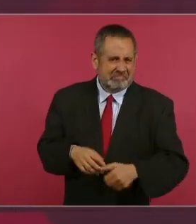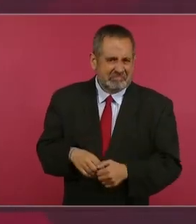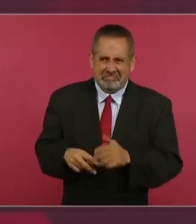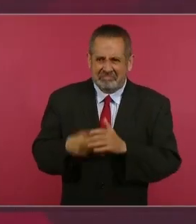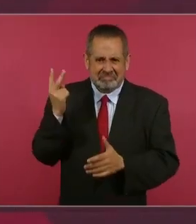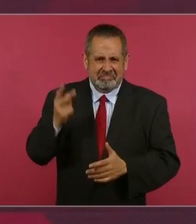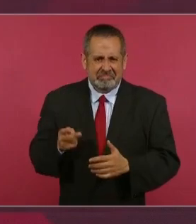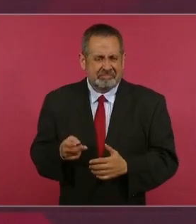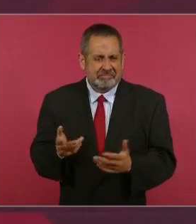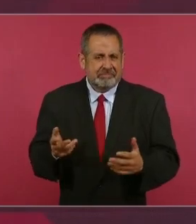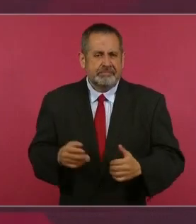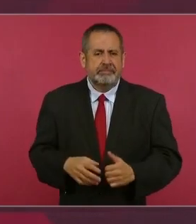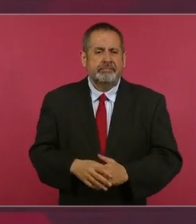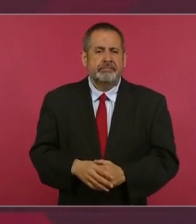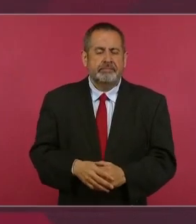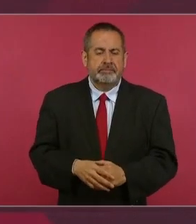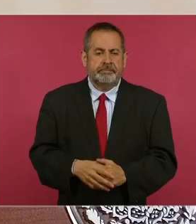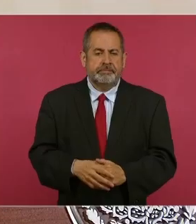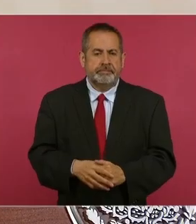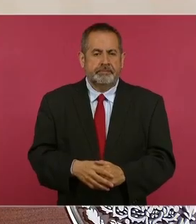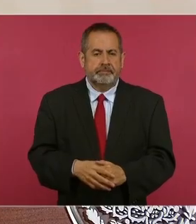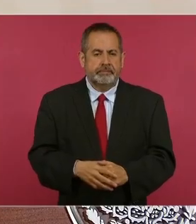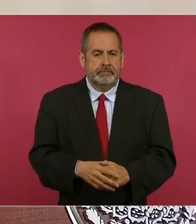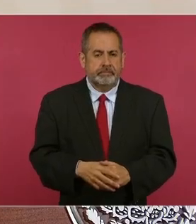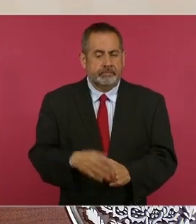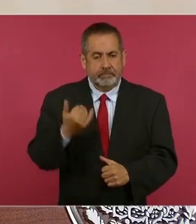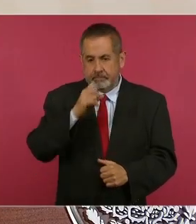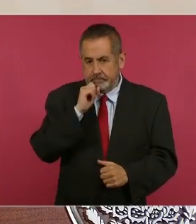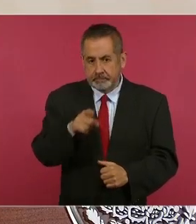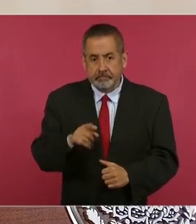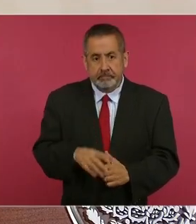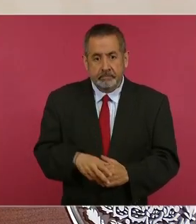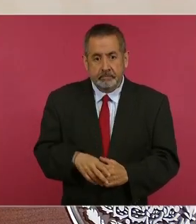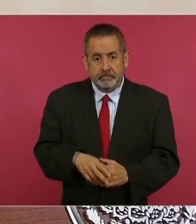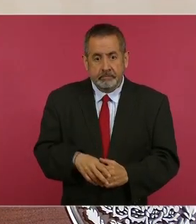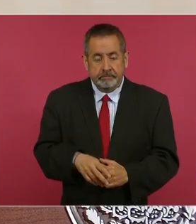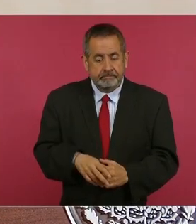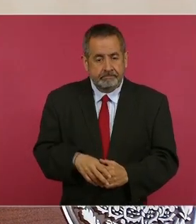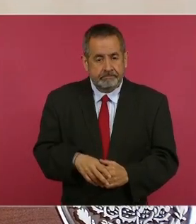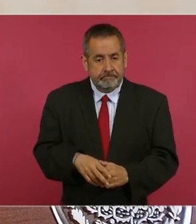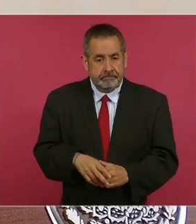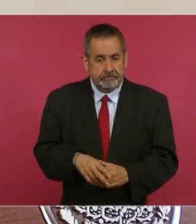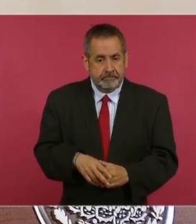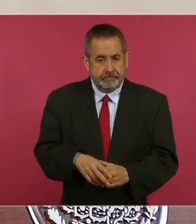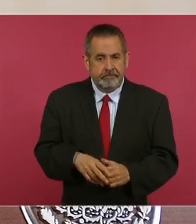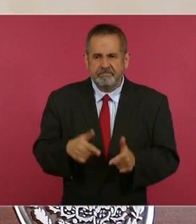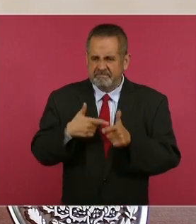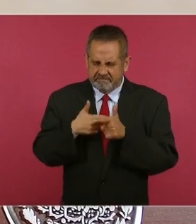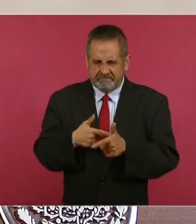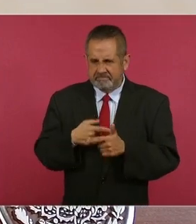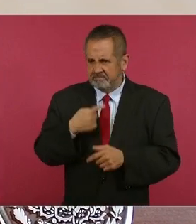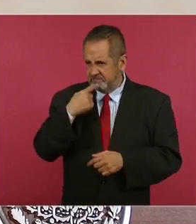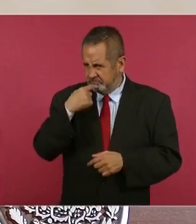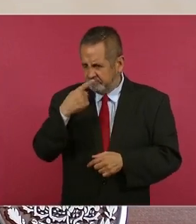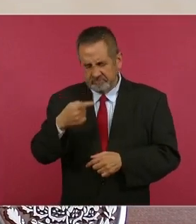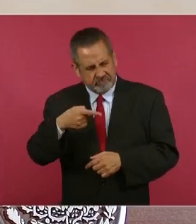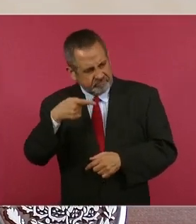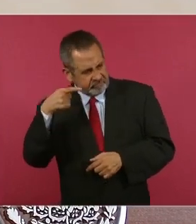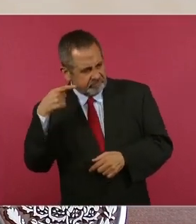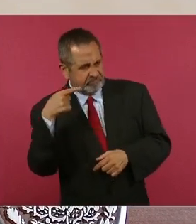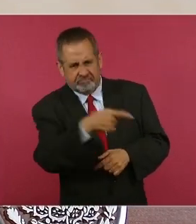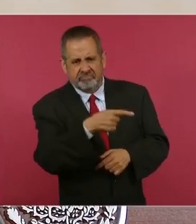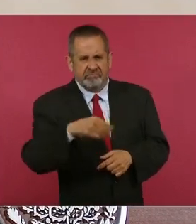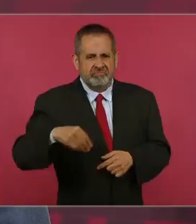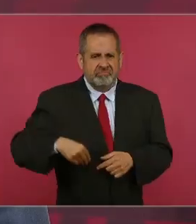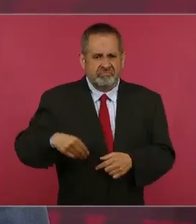vacío completamente. Y no voy a dejar de culpar